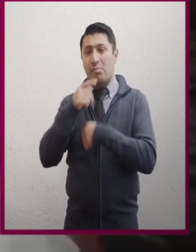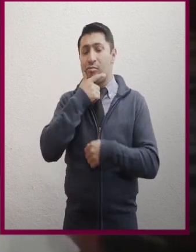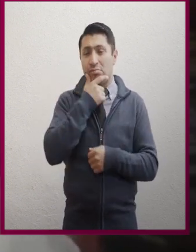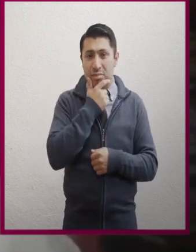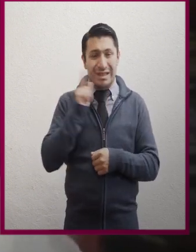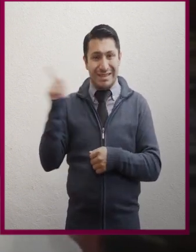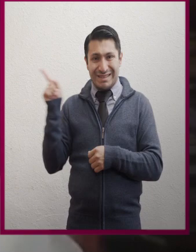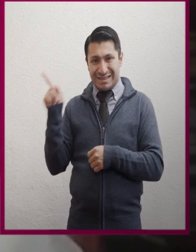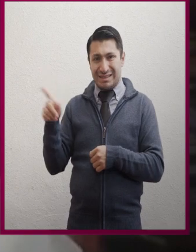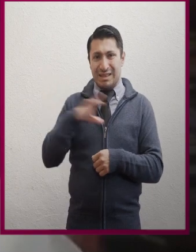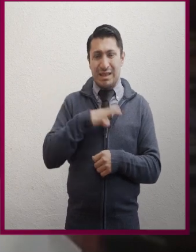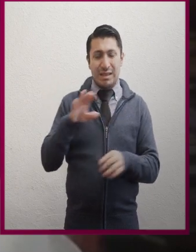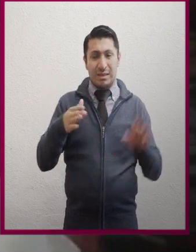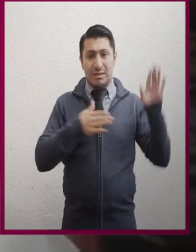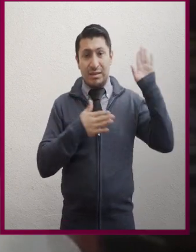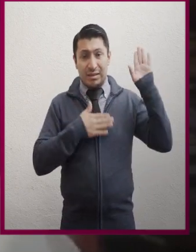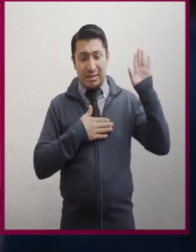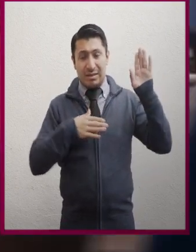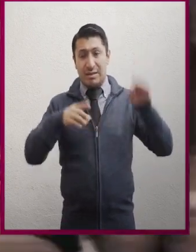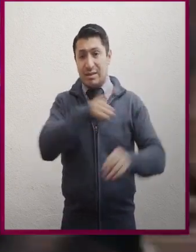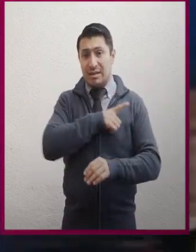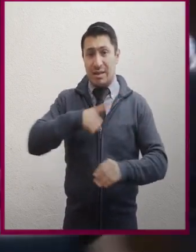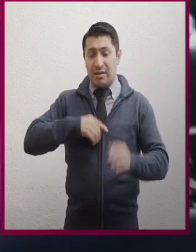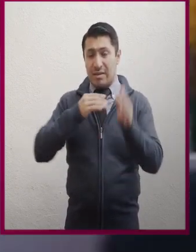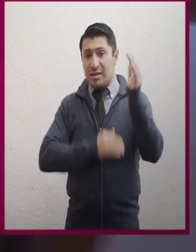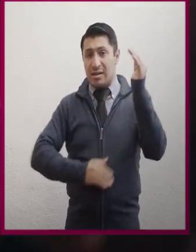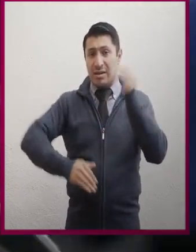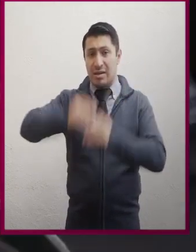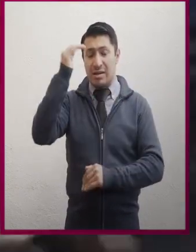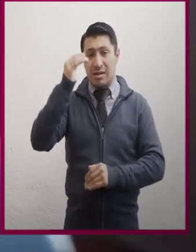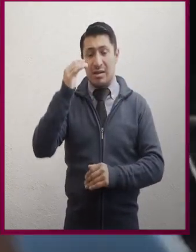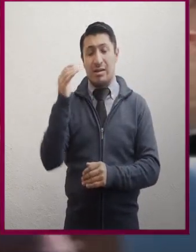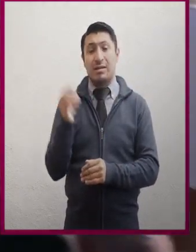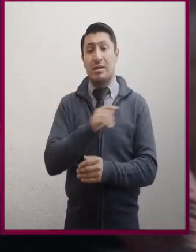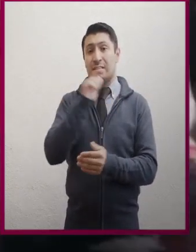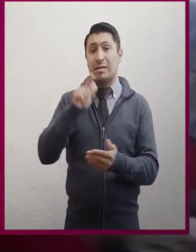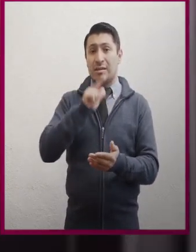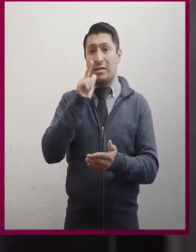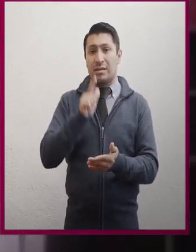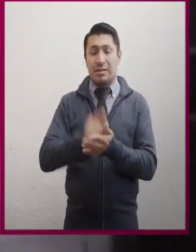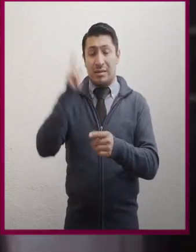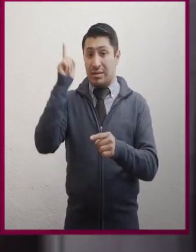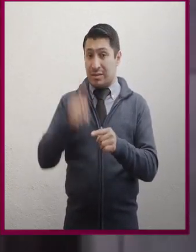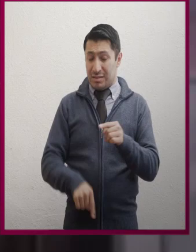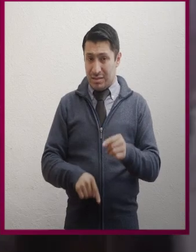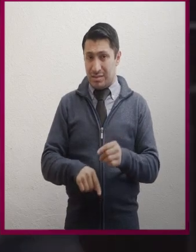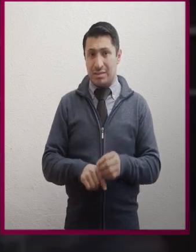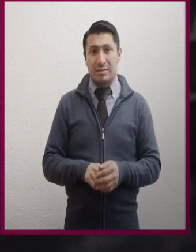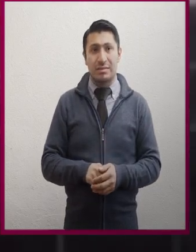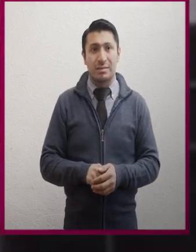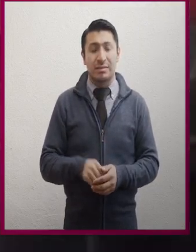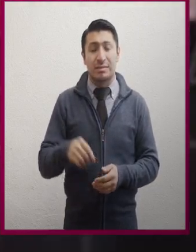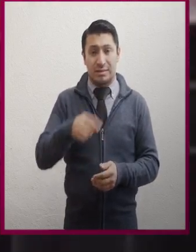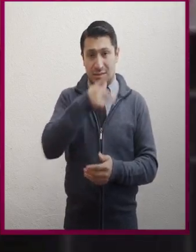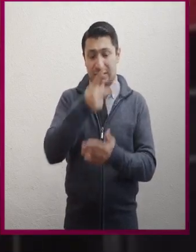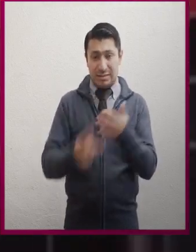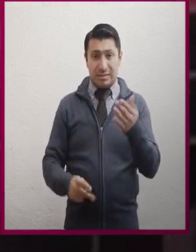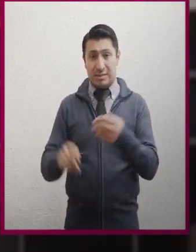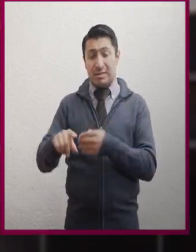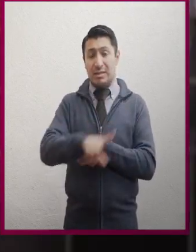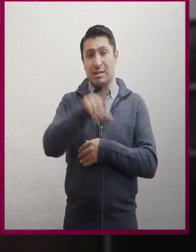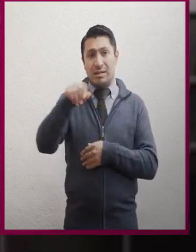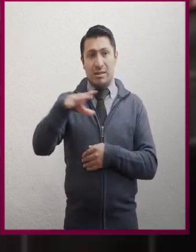que aumentar el control de la migración ilegal. Después de este programa, seguramente tenemos una mejor idea de los motivos